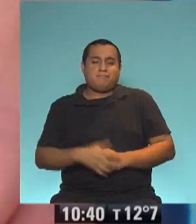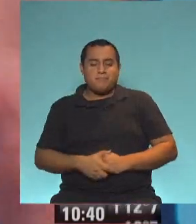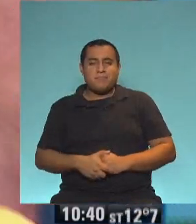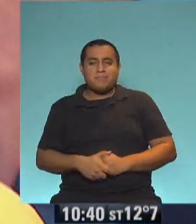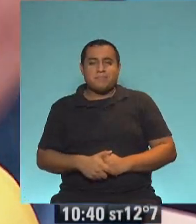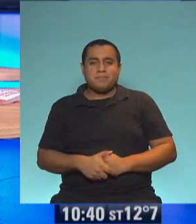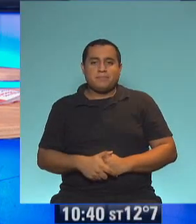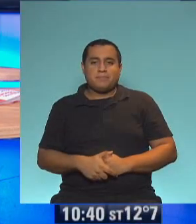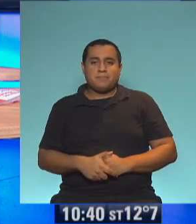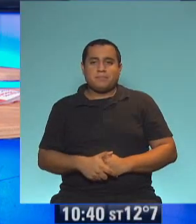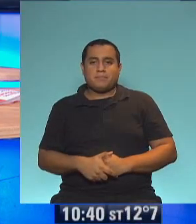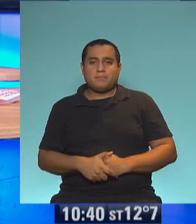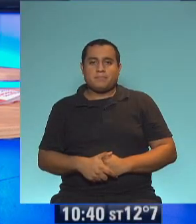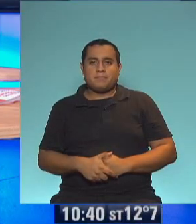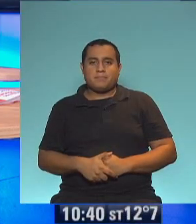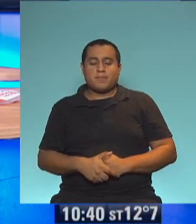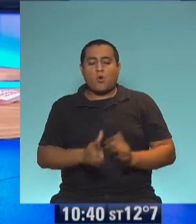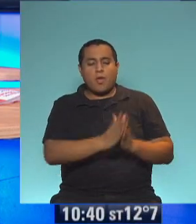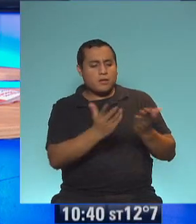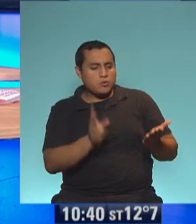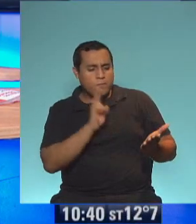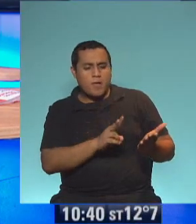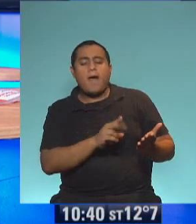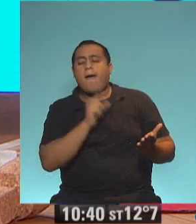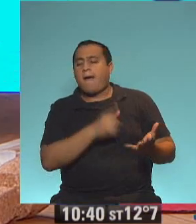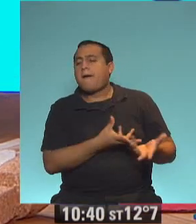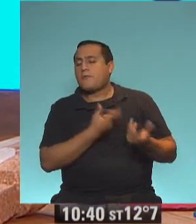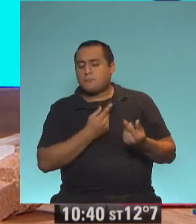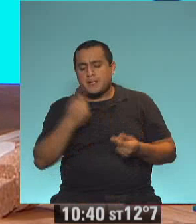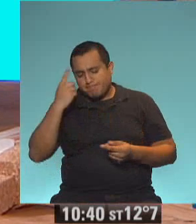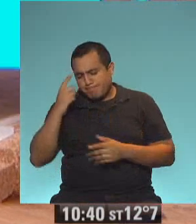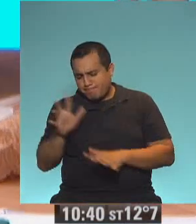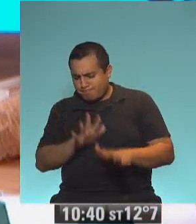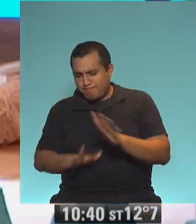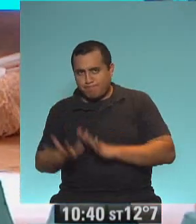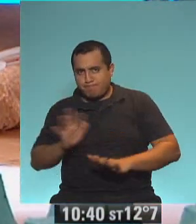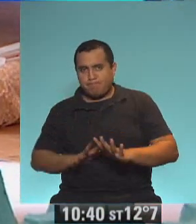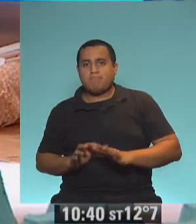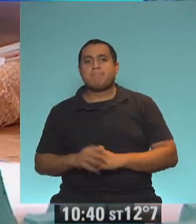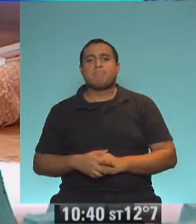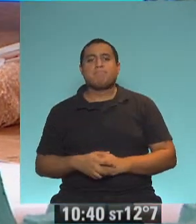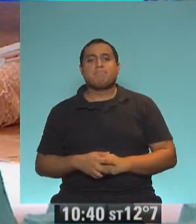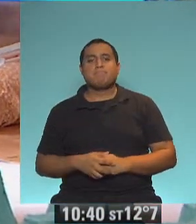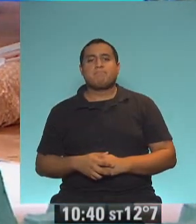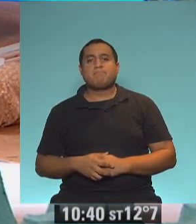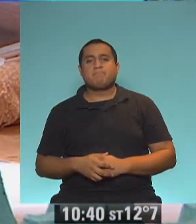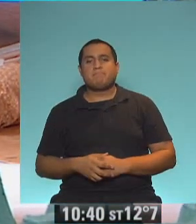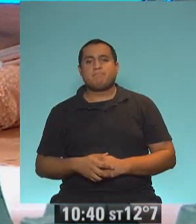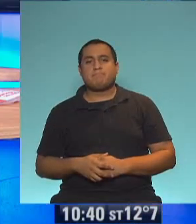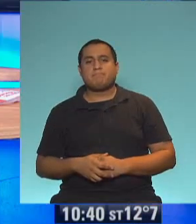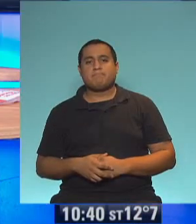jugar. A mí el cuadernillo me dio una idea maravillosa. Están buenísimos. Los hermanos. Ahí